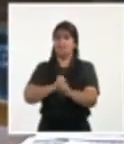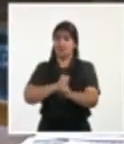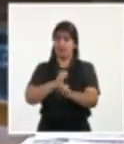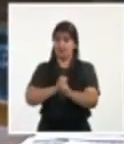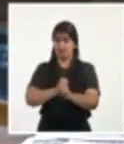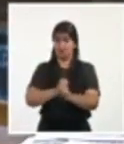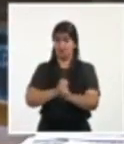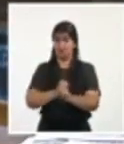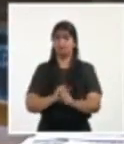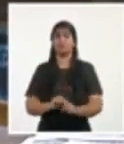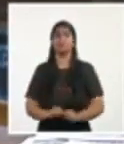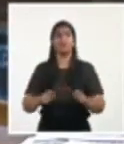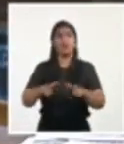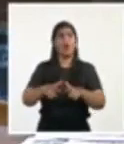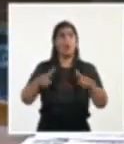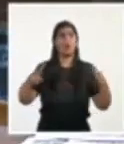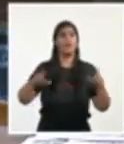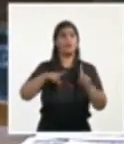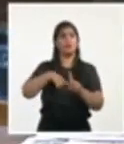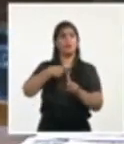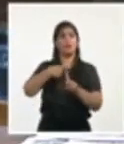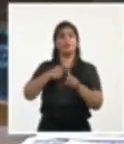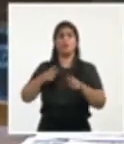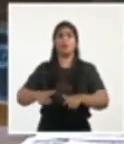casos que ha tenido que atender.